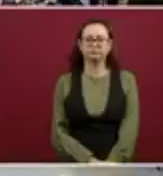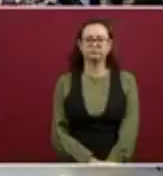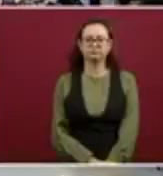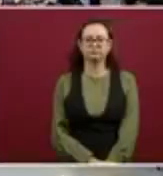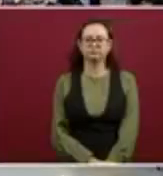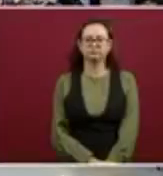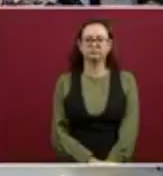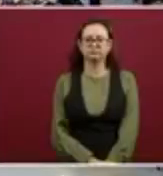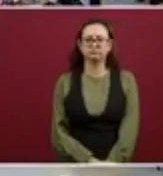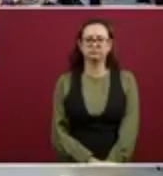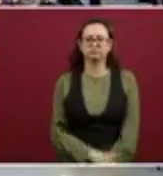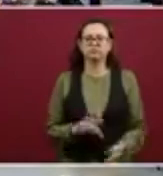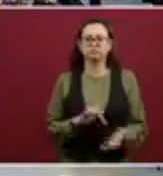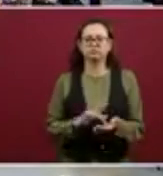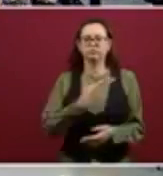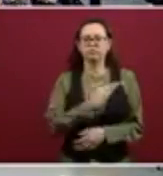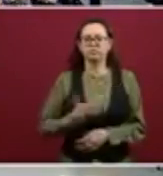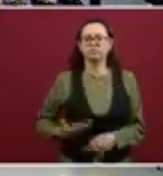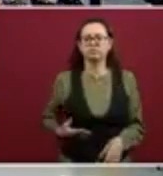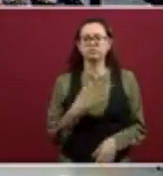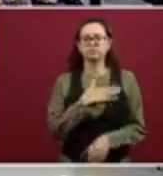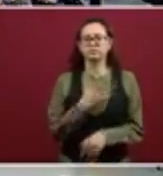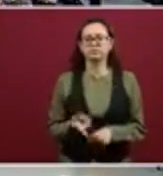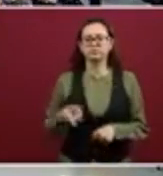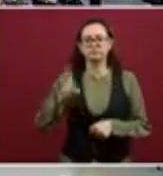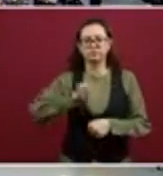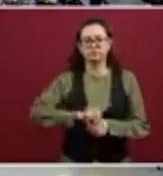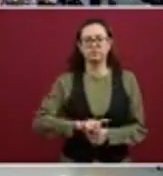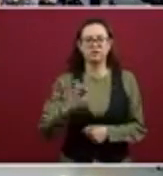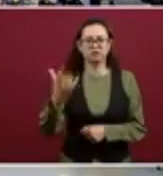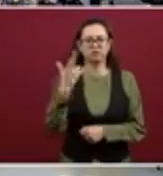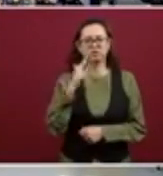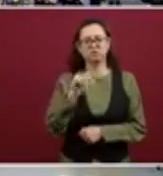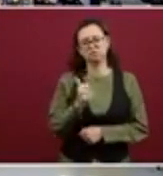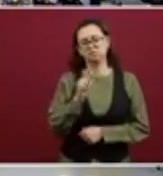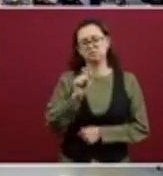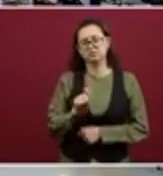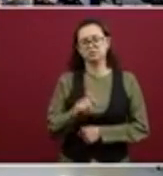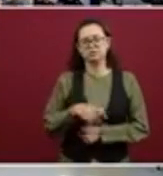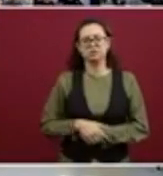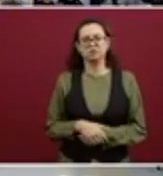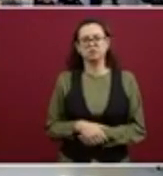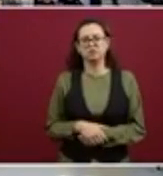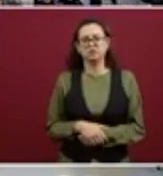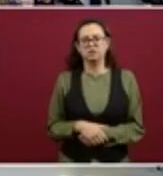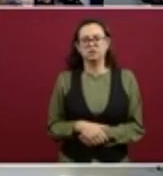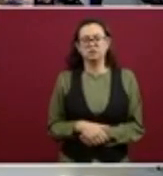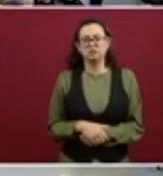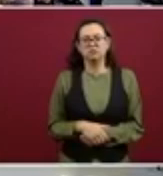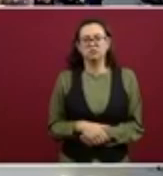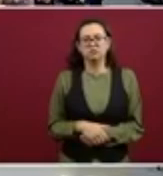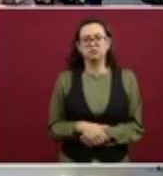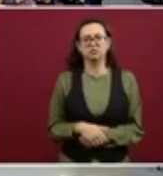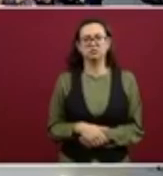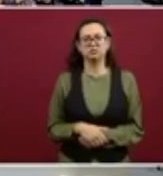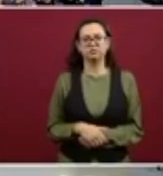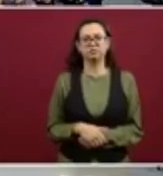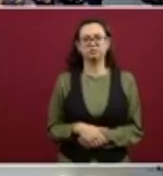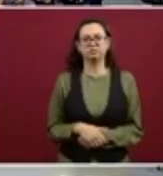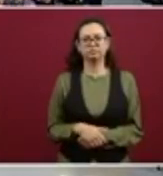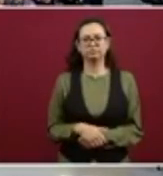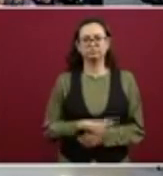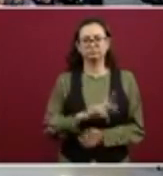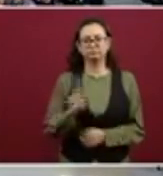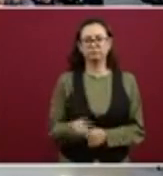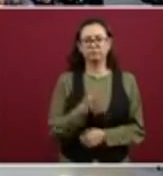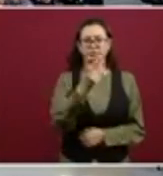Gracias, presidente. Buenos días. Alfonso Vargas, de Cadena Raza, Radio 620. Preguntarle si tiene algún tiempo o cuándo se reuniría con